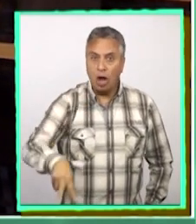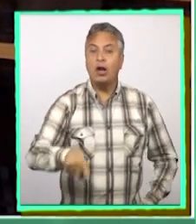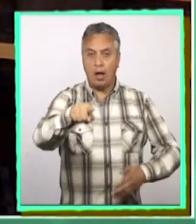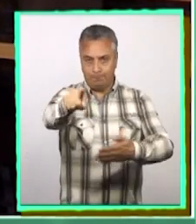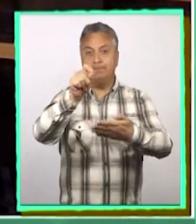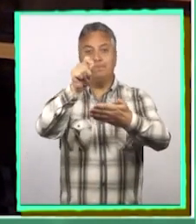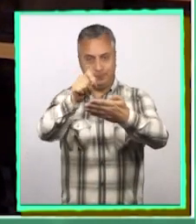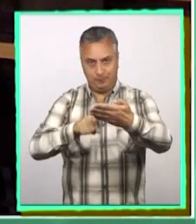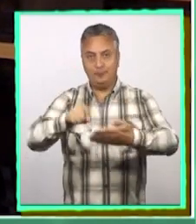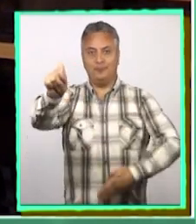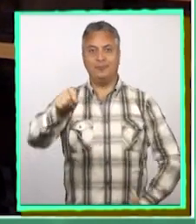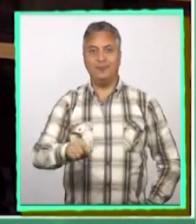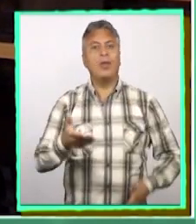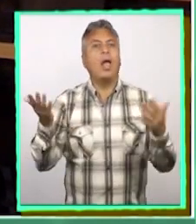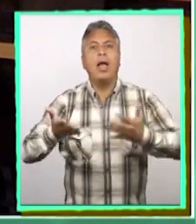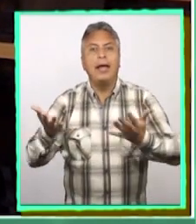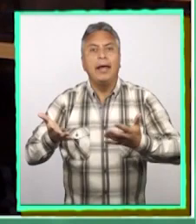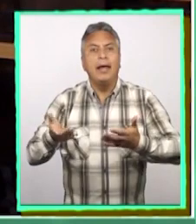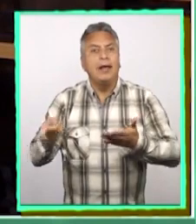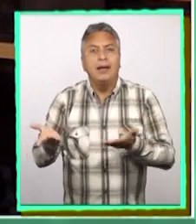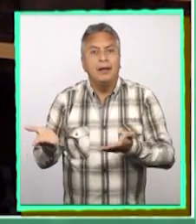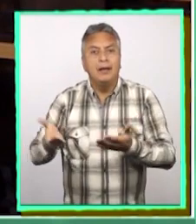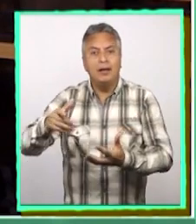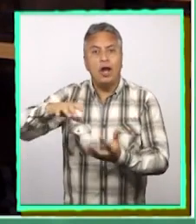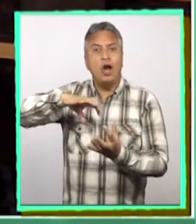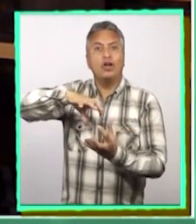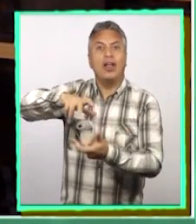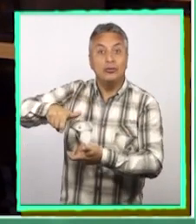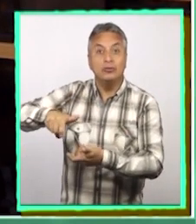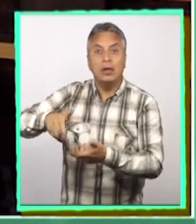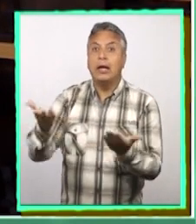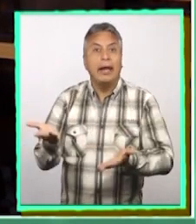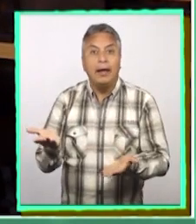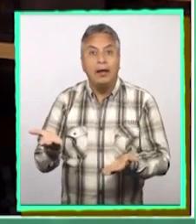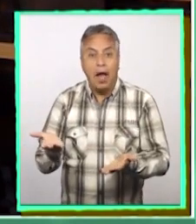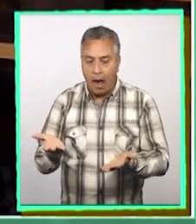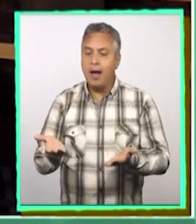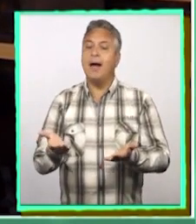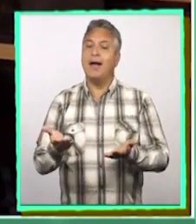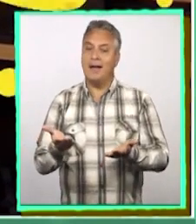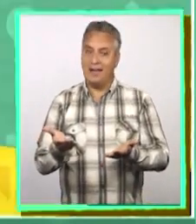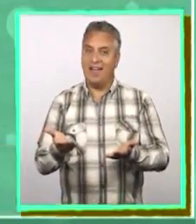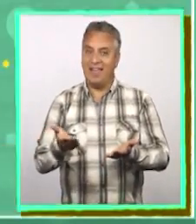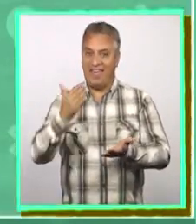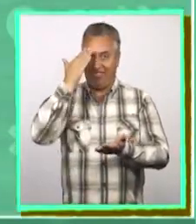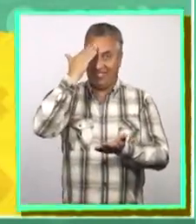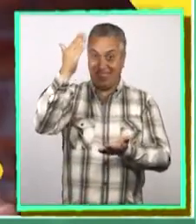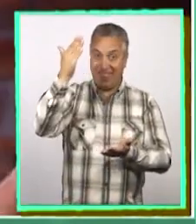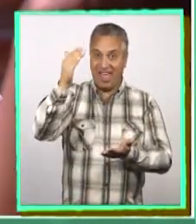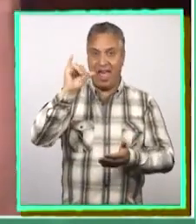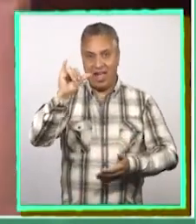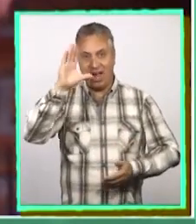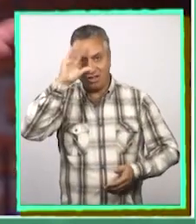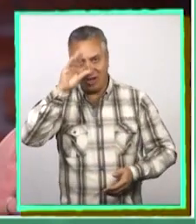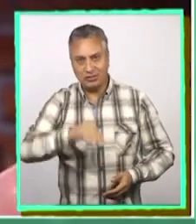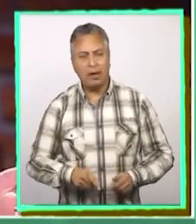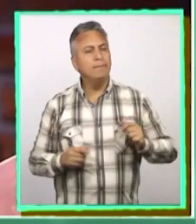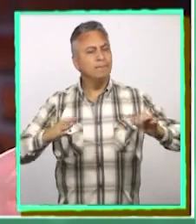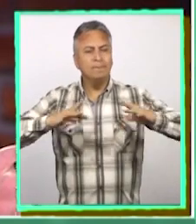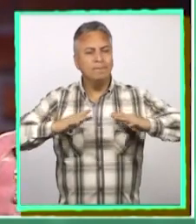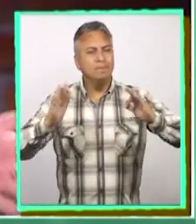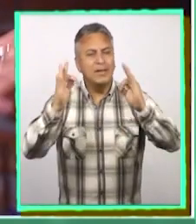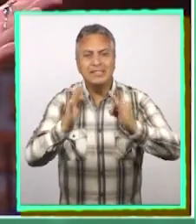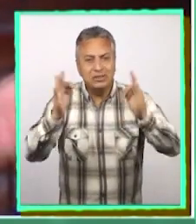¿Y qué provocaba la rotación? Muy bien, el día y la noche. ¡Súper! Te felicito por